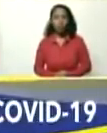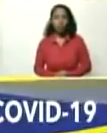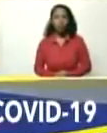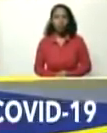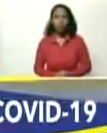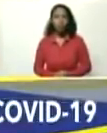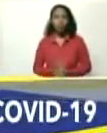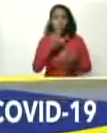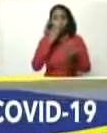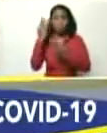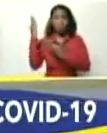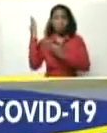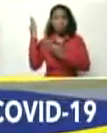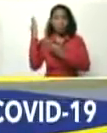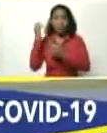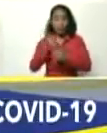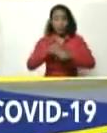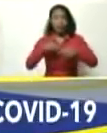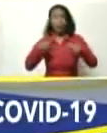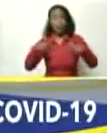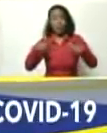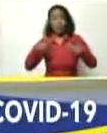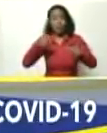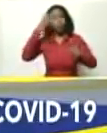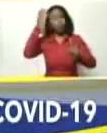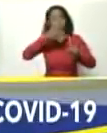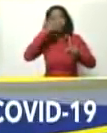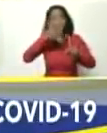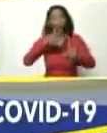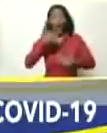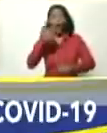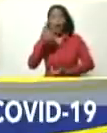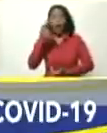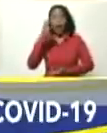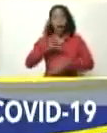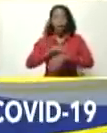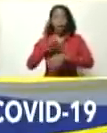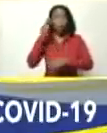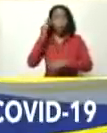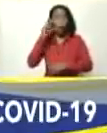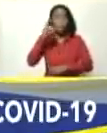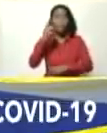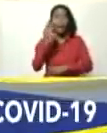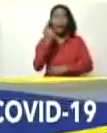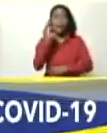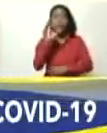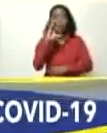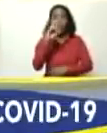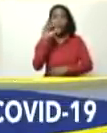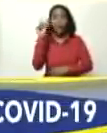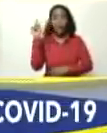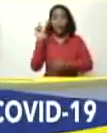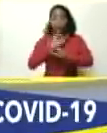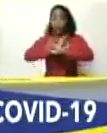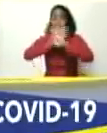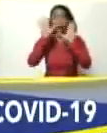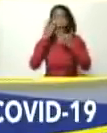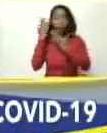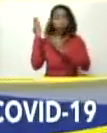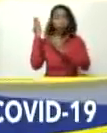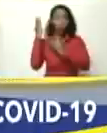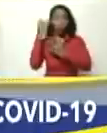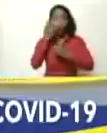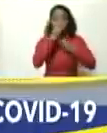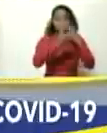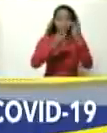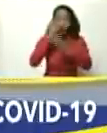Es así, vale. Tremendas lecciones dio la doctora Marisela. ¿Ah? Está clarita. Además está recorriendo